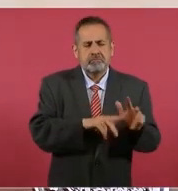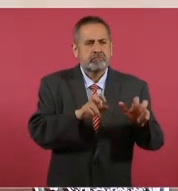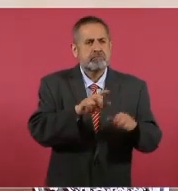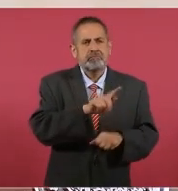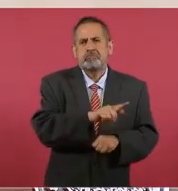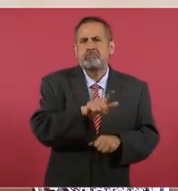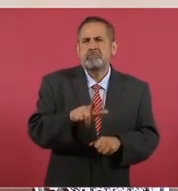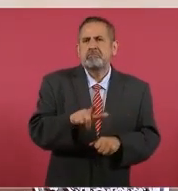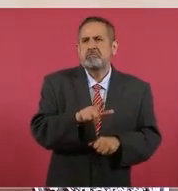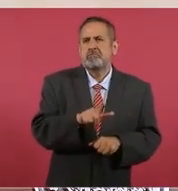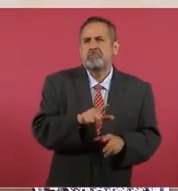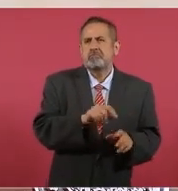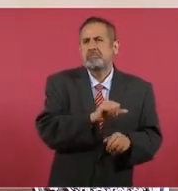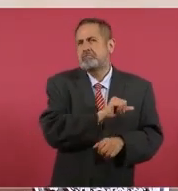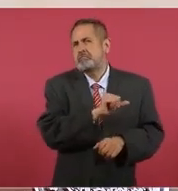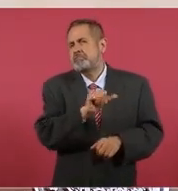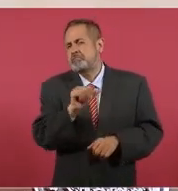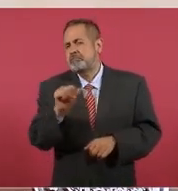hasta